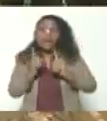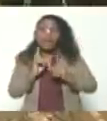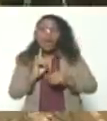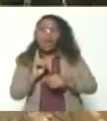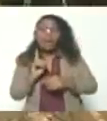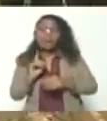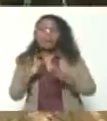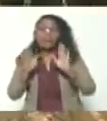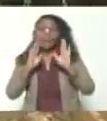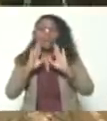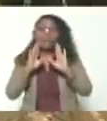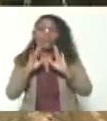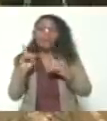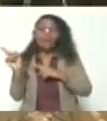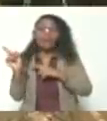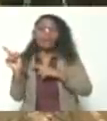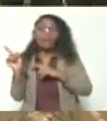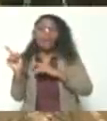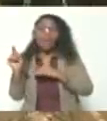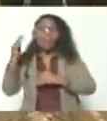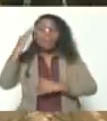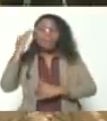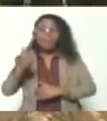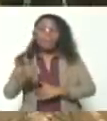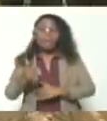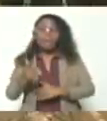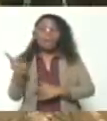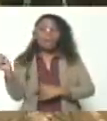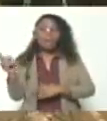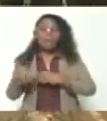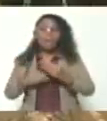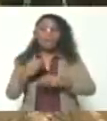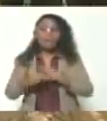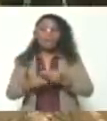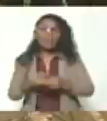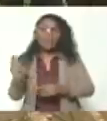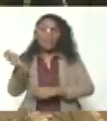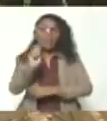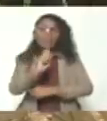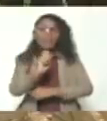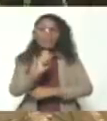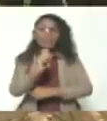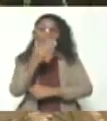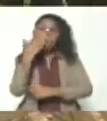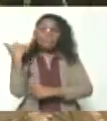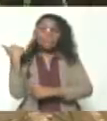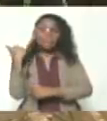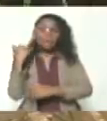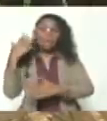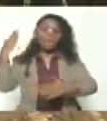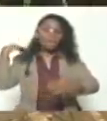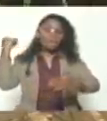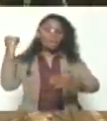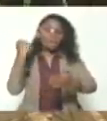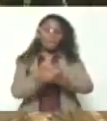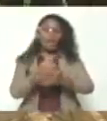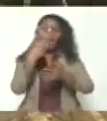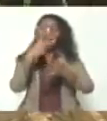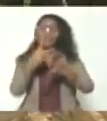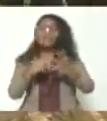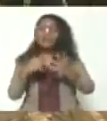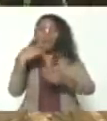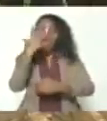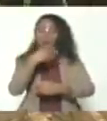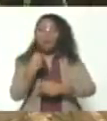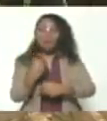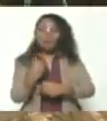que estos paramilitares habían en meses pasados asesinados a varios jóvenes, entre